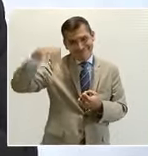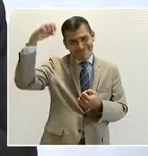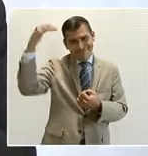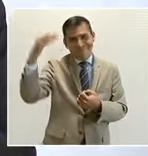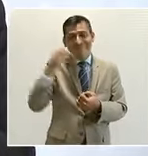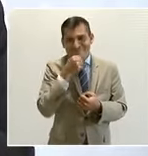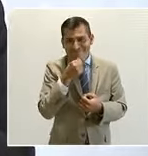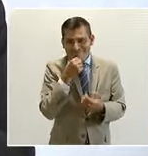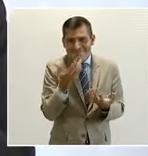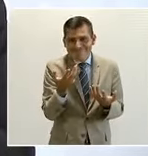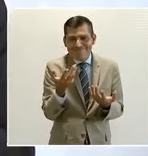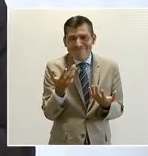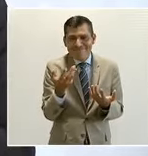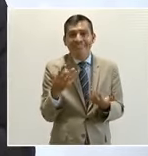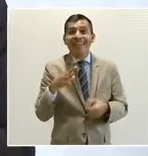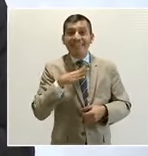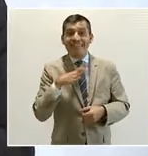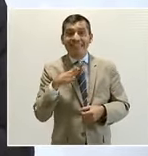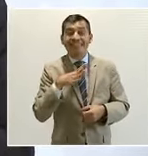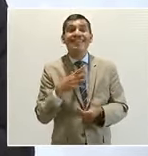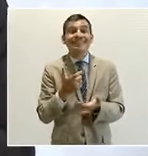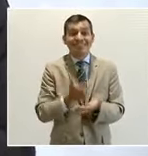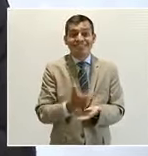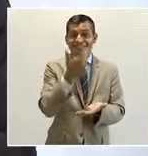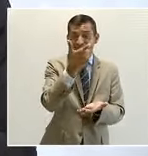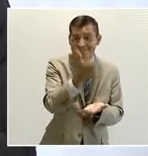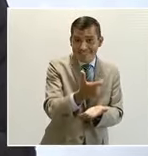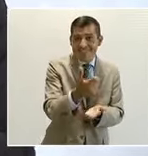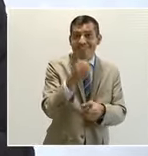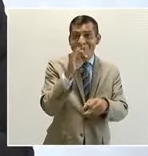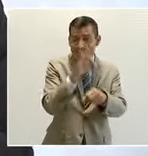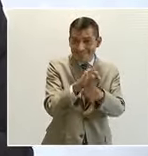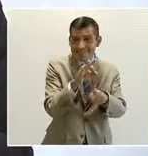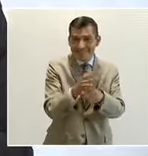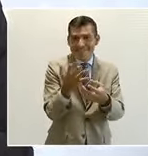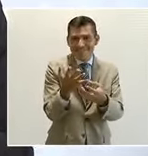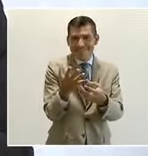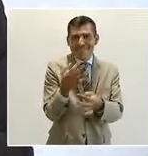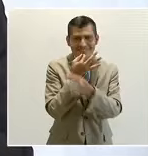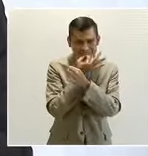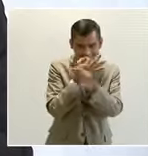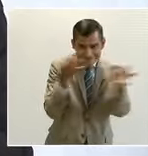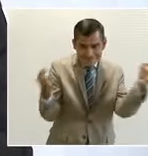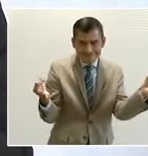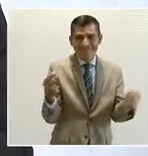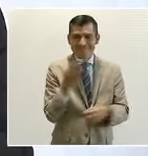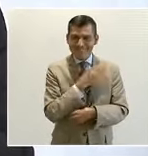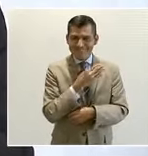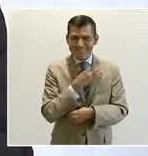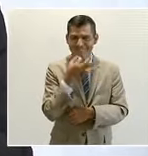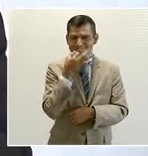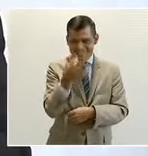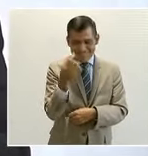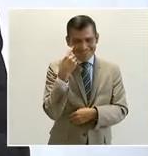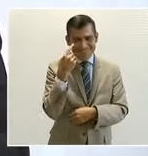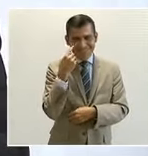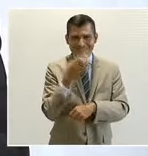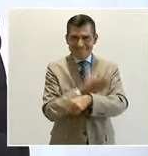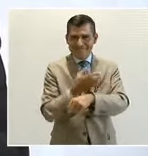pensión y les voy a dar también una buena noticia a mis compañeros